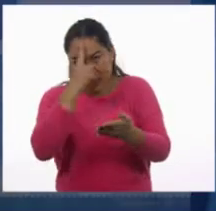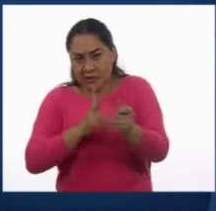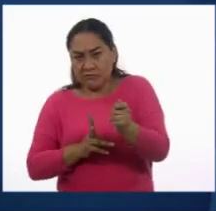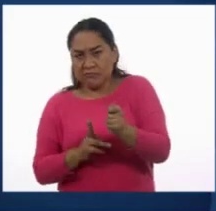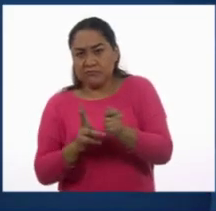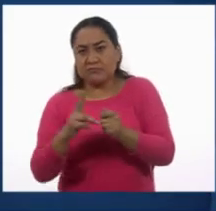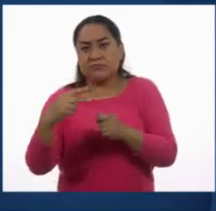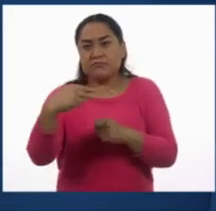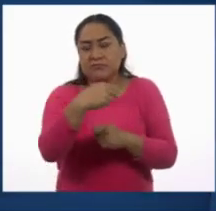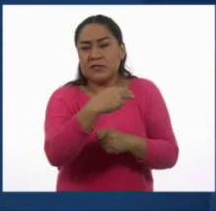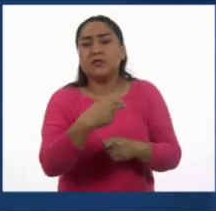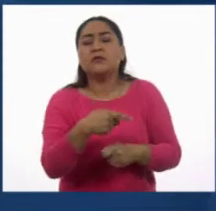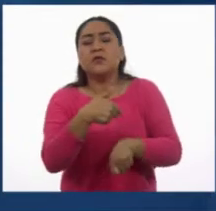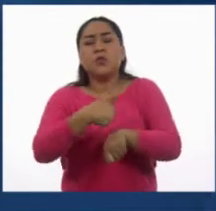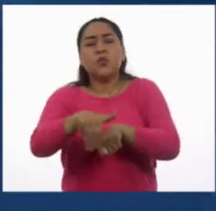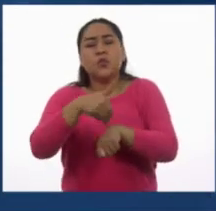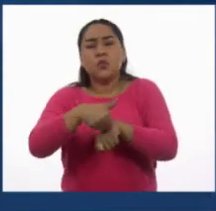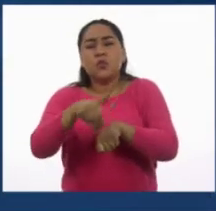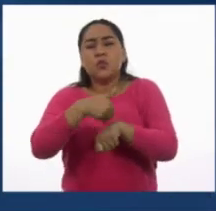en las páginas